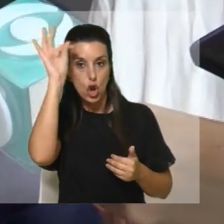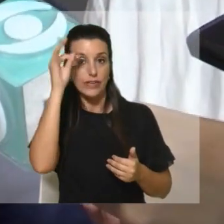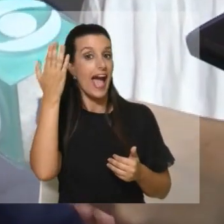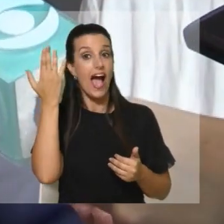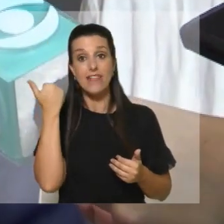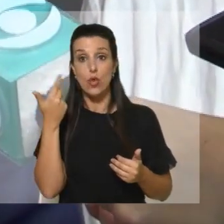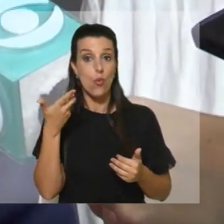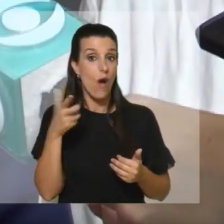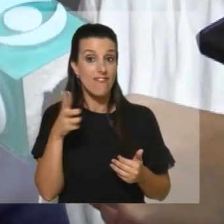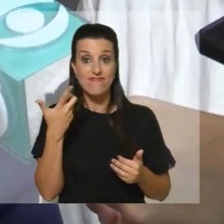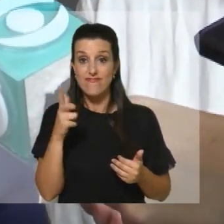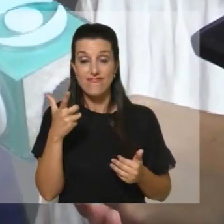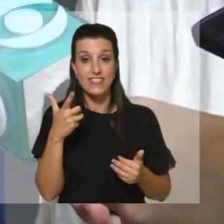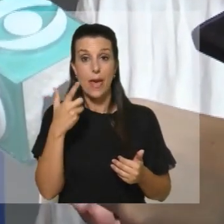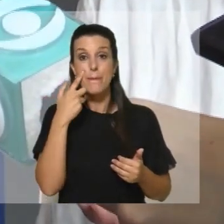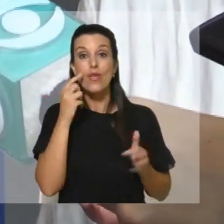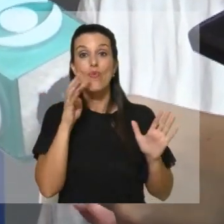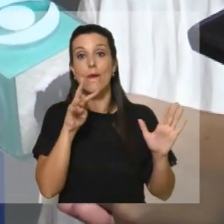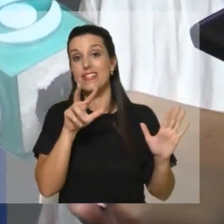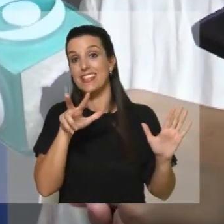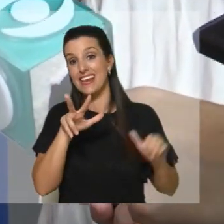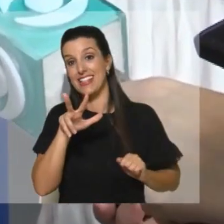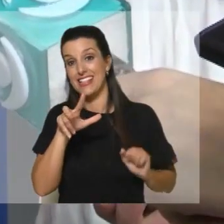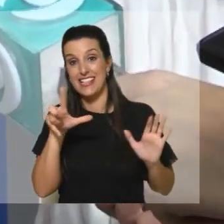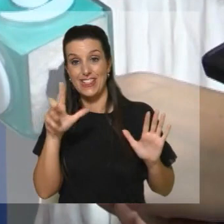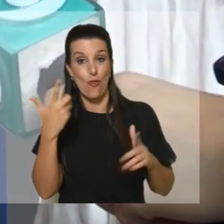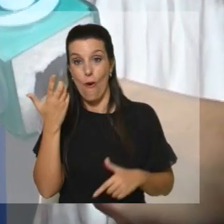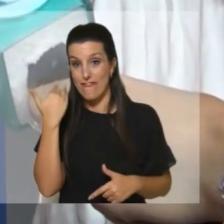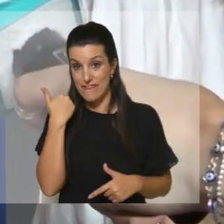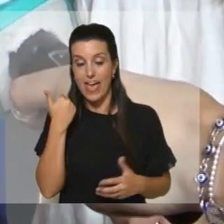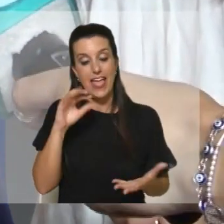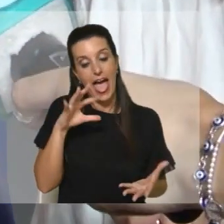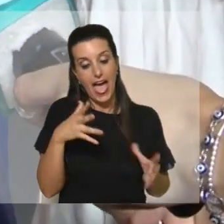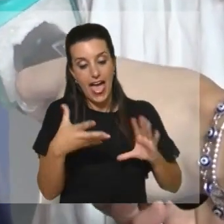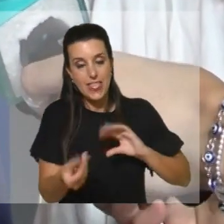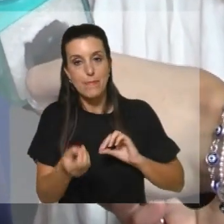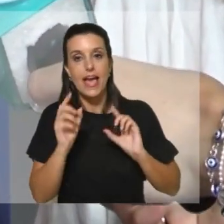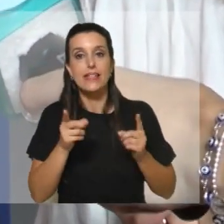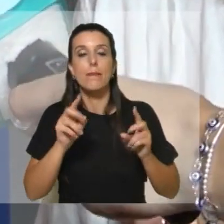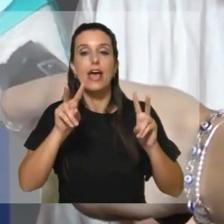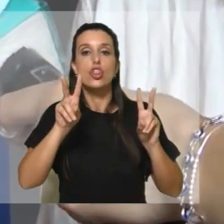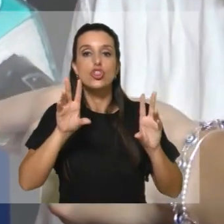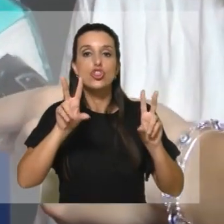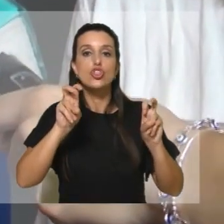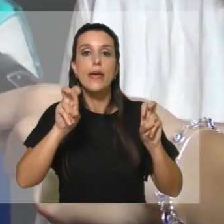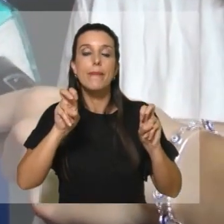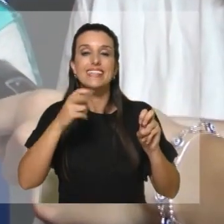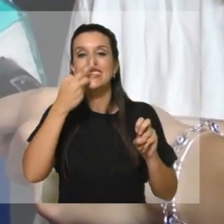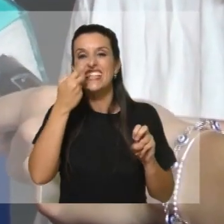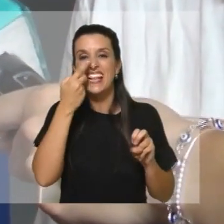previstas en el año 37 y armoniza además todos los intereses y obviamente